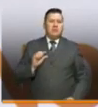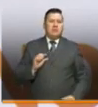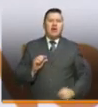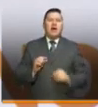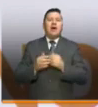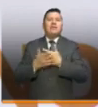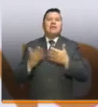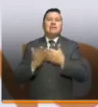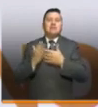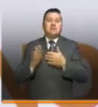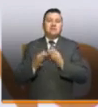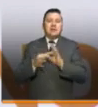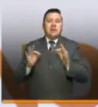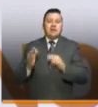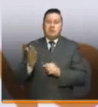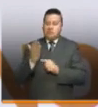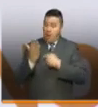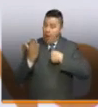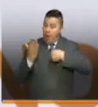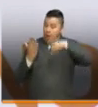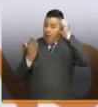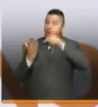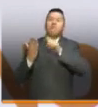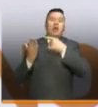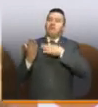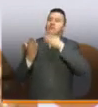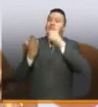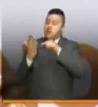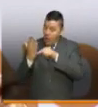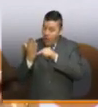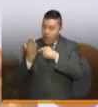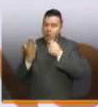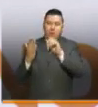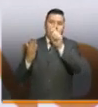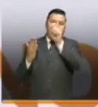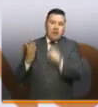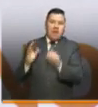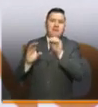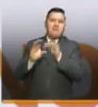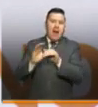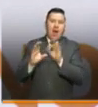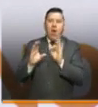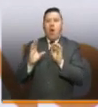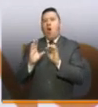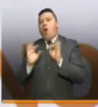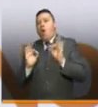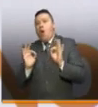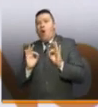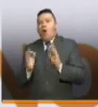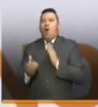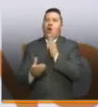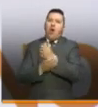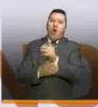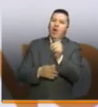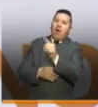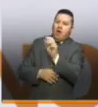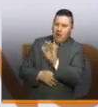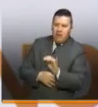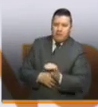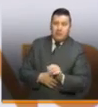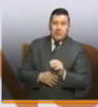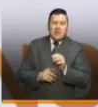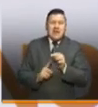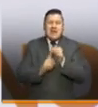de texto que le dice usted es beneficiado el programa de ingreso solidario puede retirar de su cuenta de ahorros o se puede bancarizar hay una página